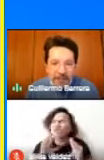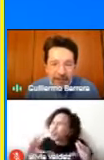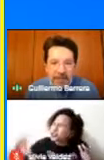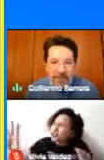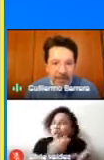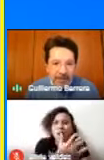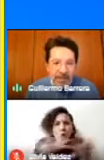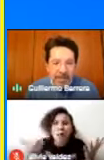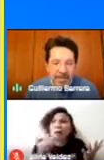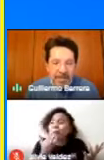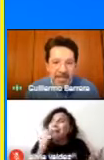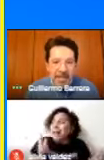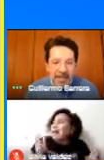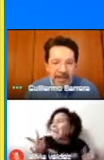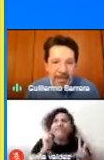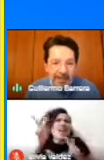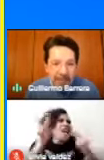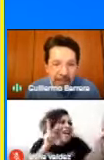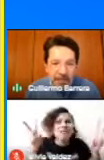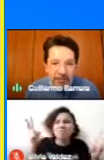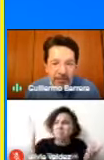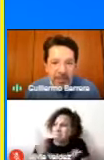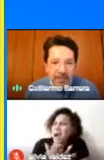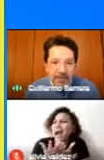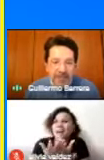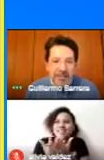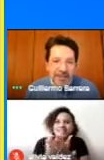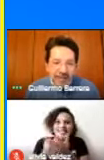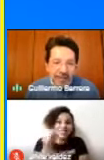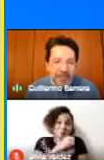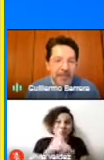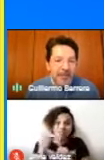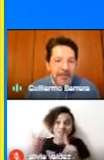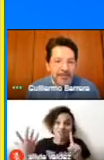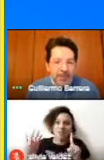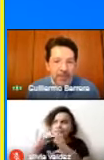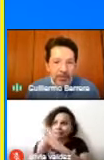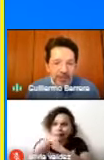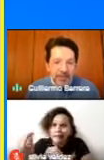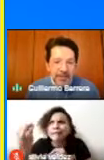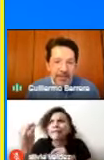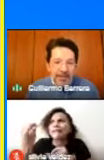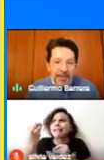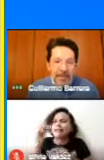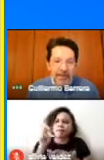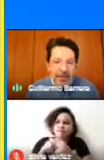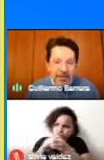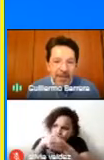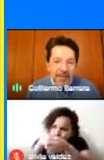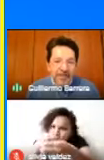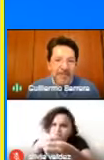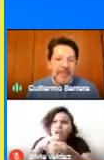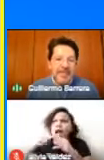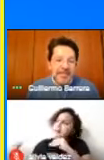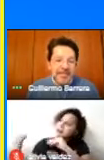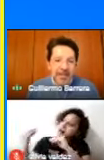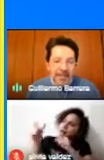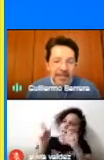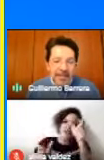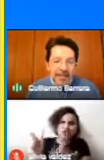por las que tienen que pasar en la dinámica social. Salir, transportarse, hablar con la